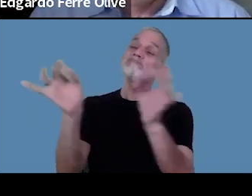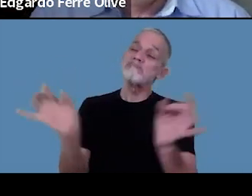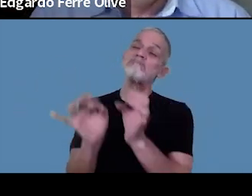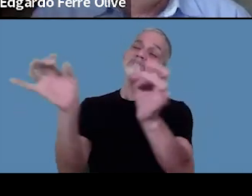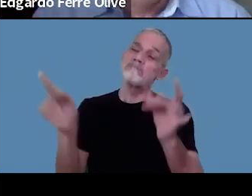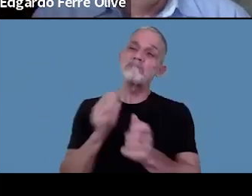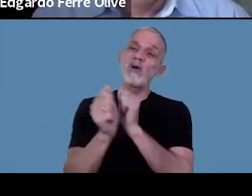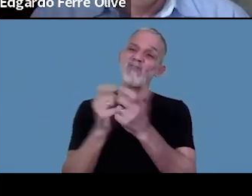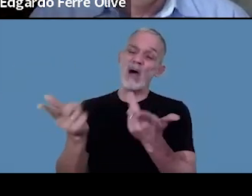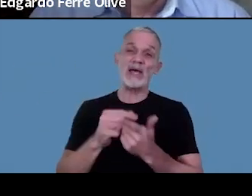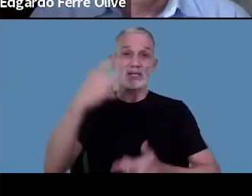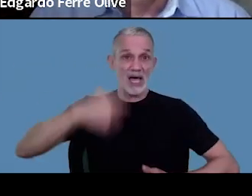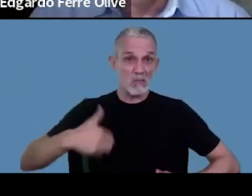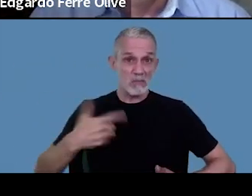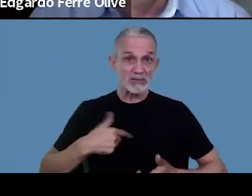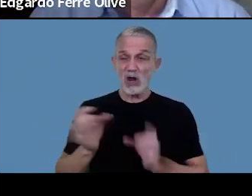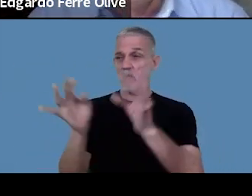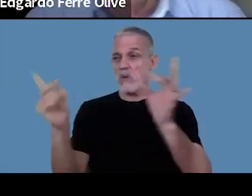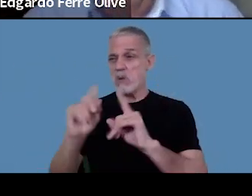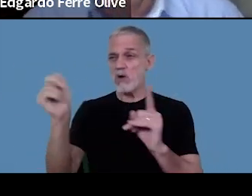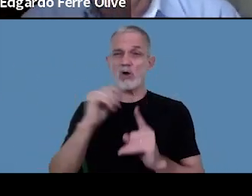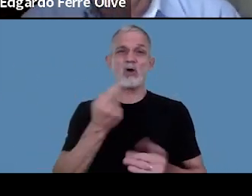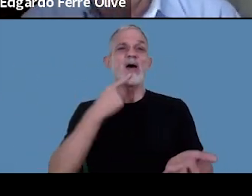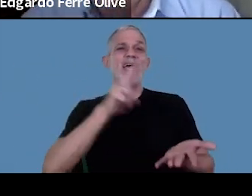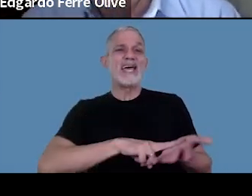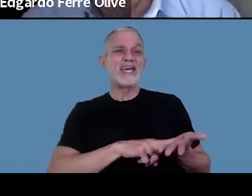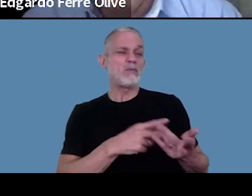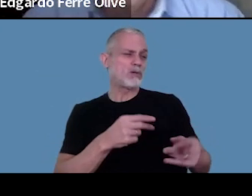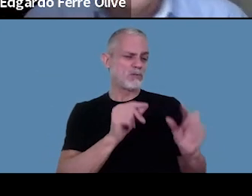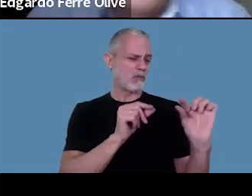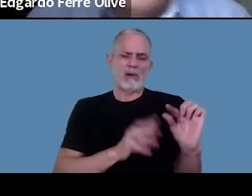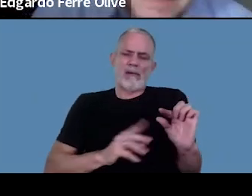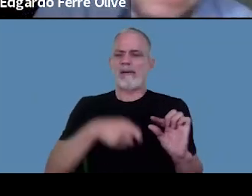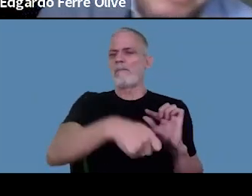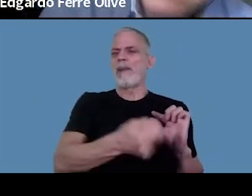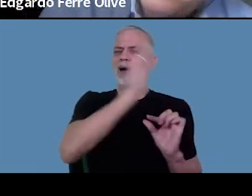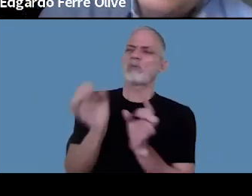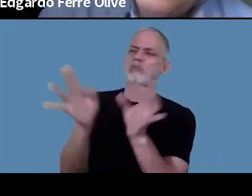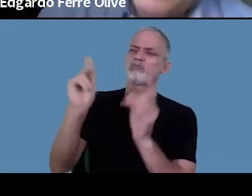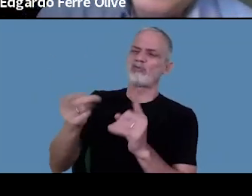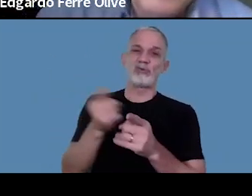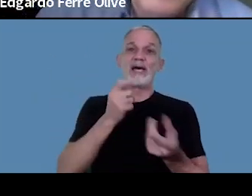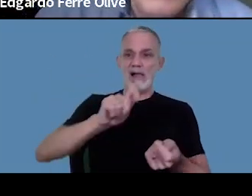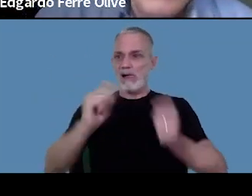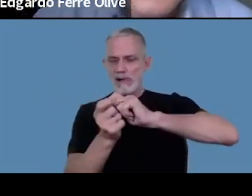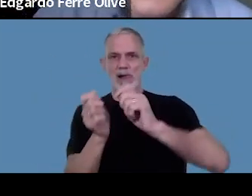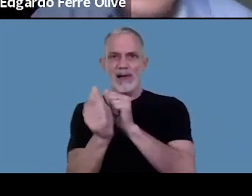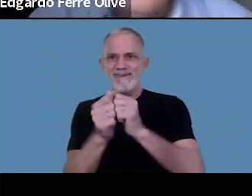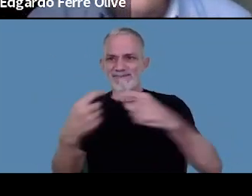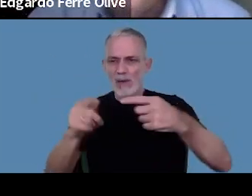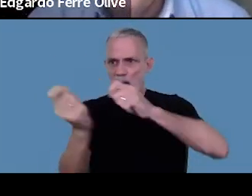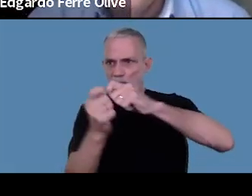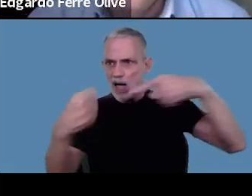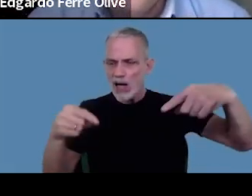Si ese sujeto no tendría que contaminar, tiene que hacer una reconversión en el proceso industrial. Si esa reconversión industrial le